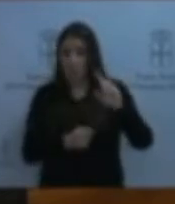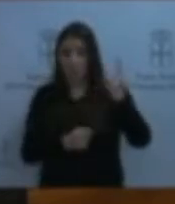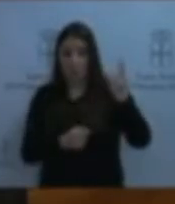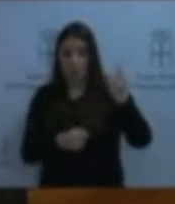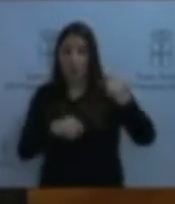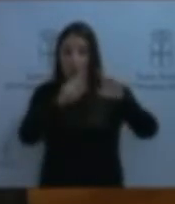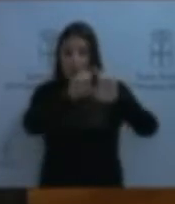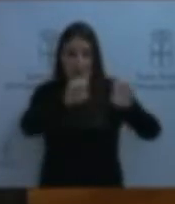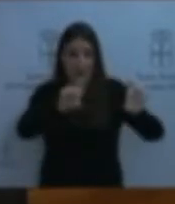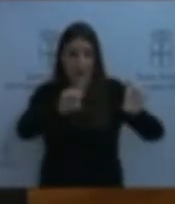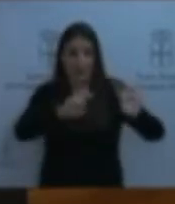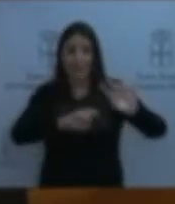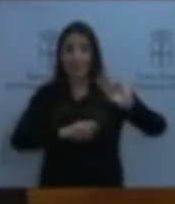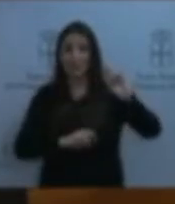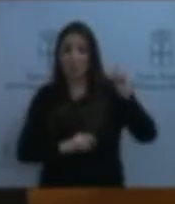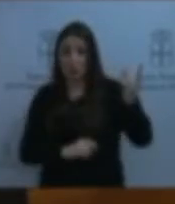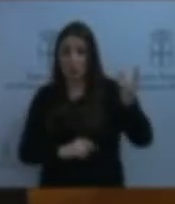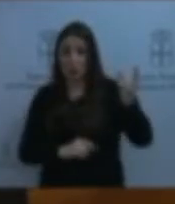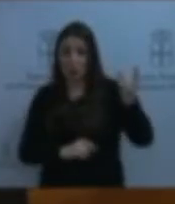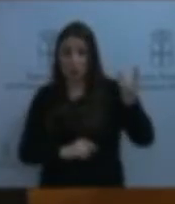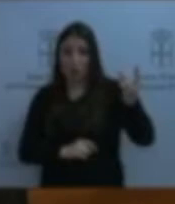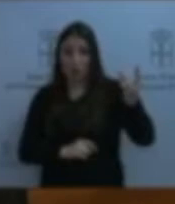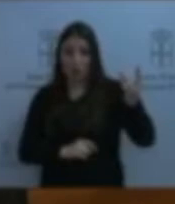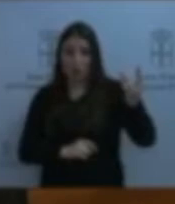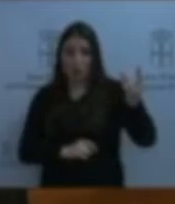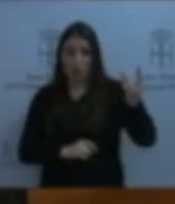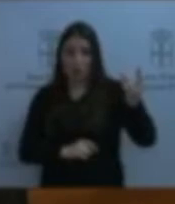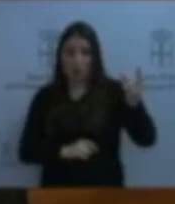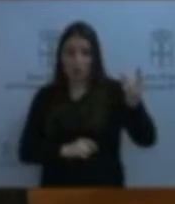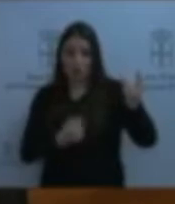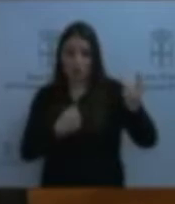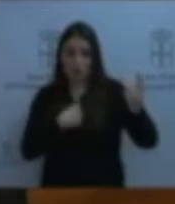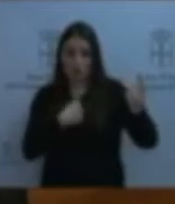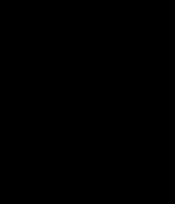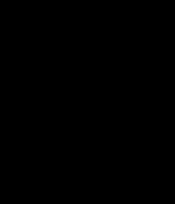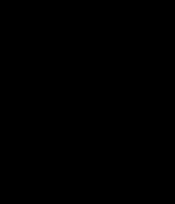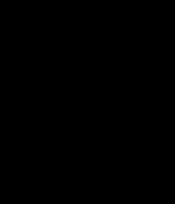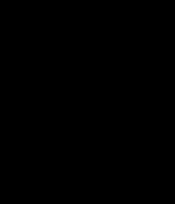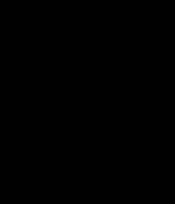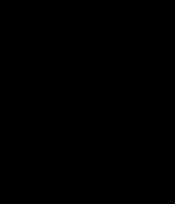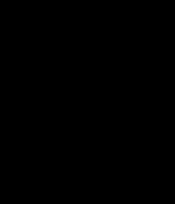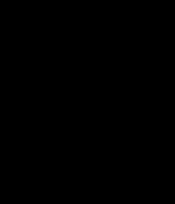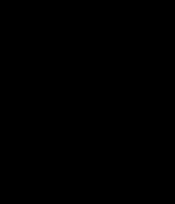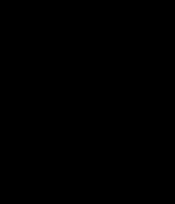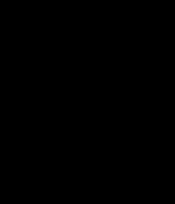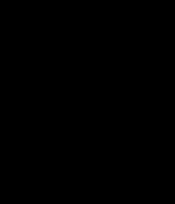de la empresa y en segundo término, en modo alguno, de la Consejería de Medio Ambiente.